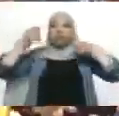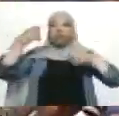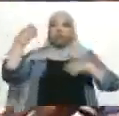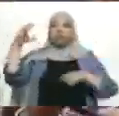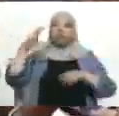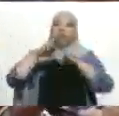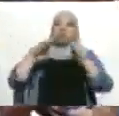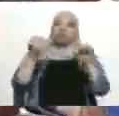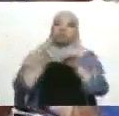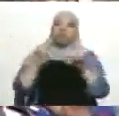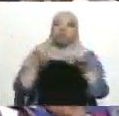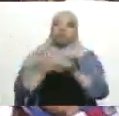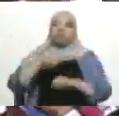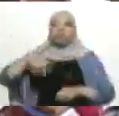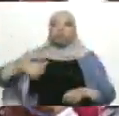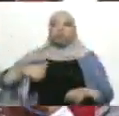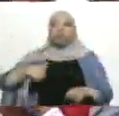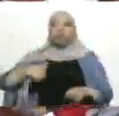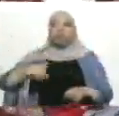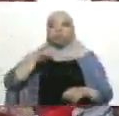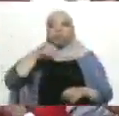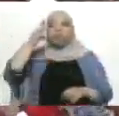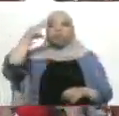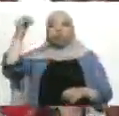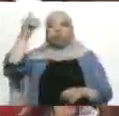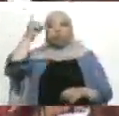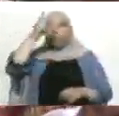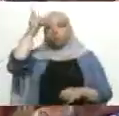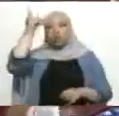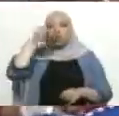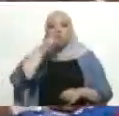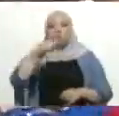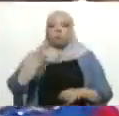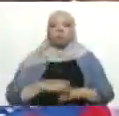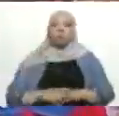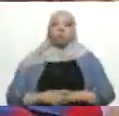con ustedes, el compatriota Diosdado Cabello.